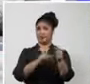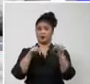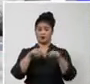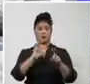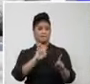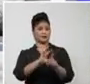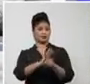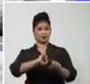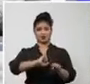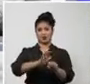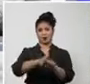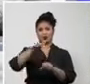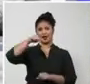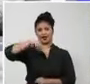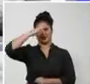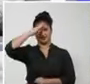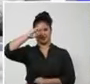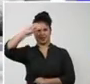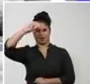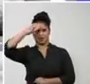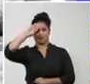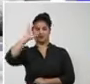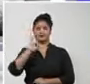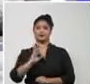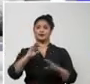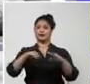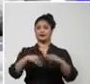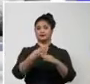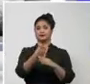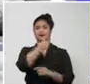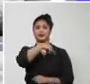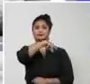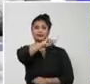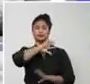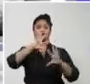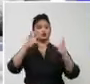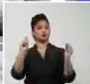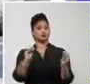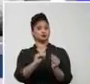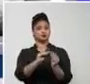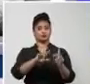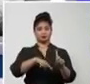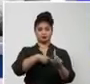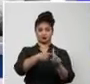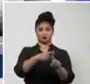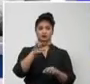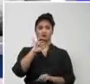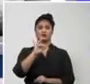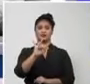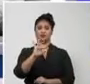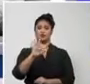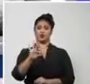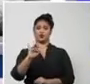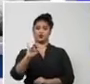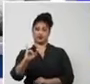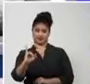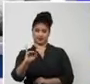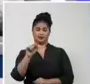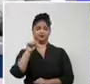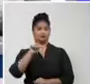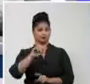el resto del mundo. Ayer la nación registraba 786 nuevos pacientes diagnosticados con